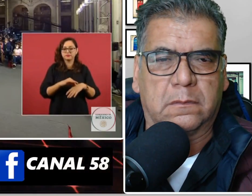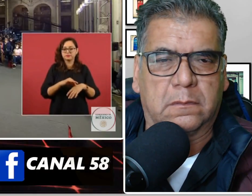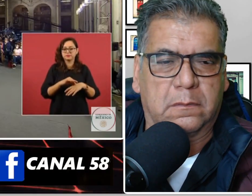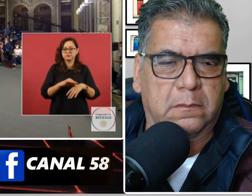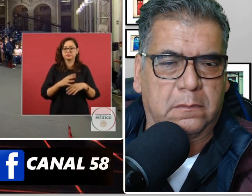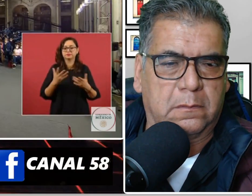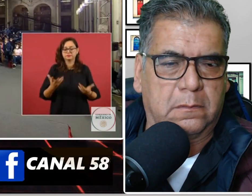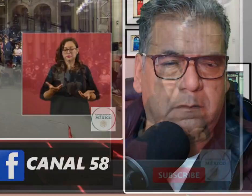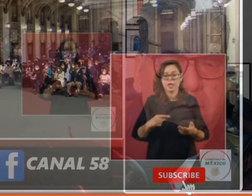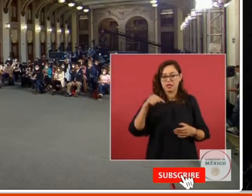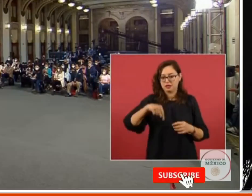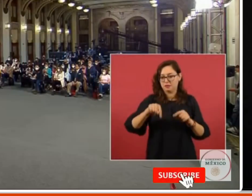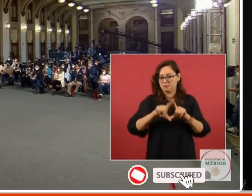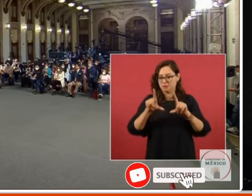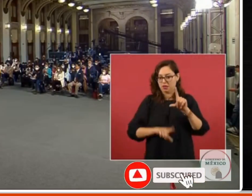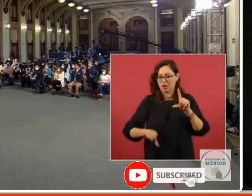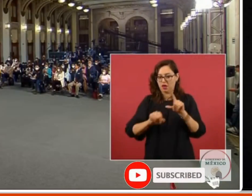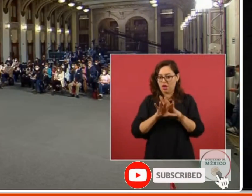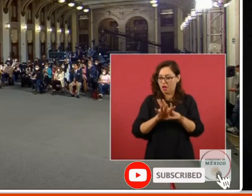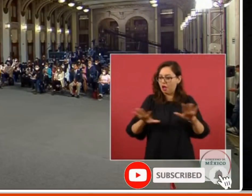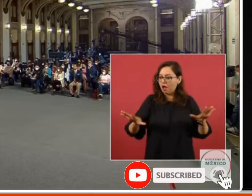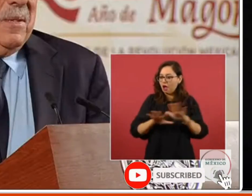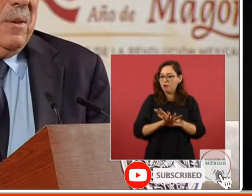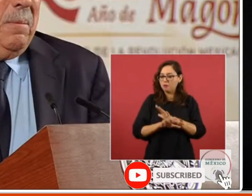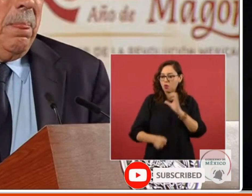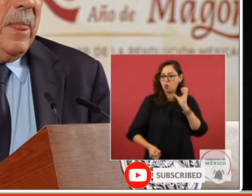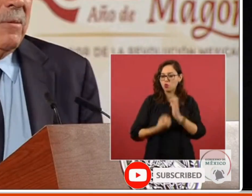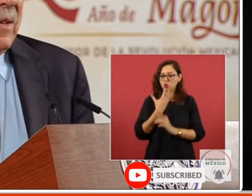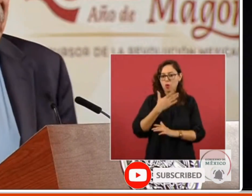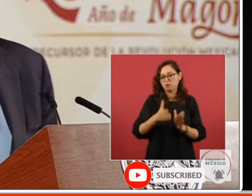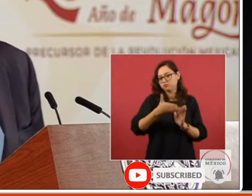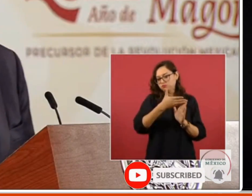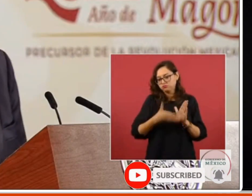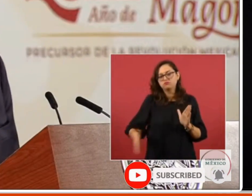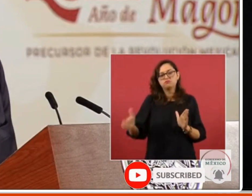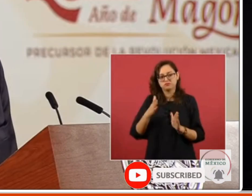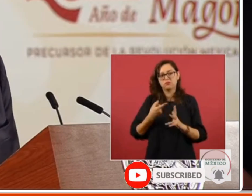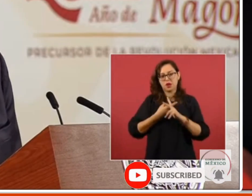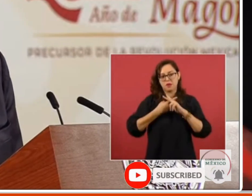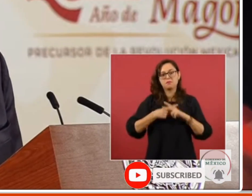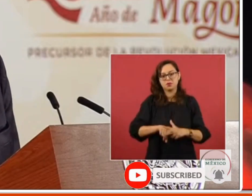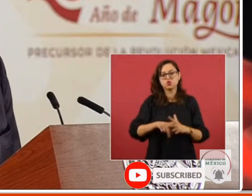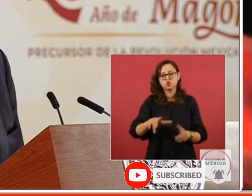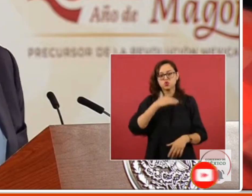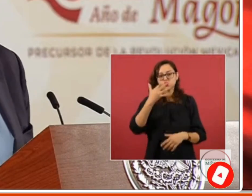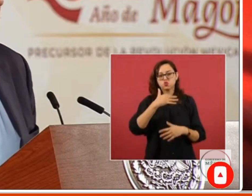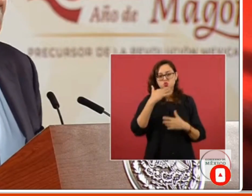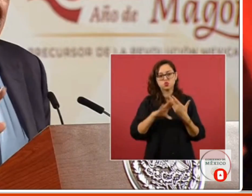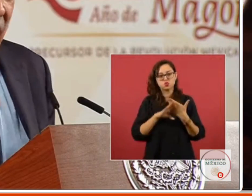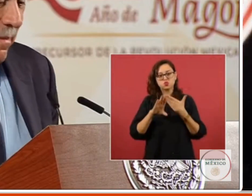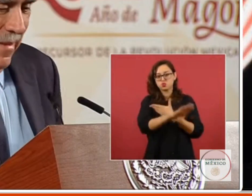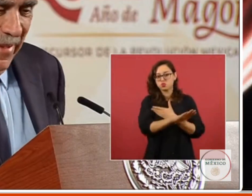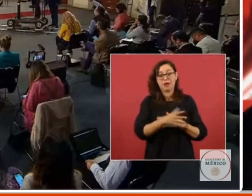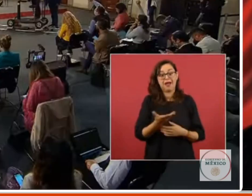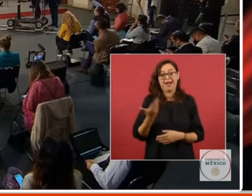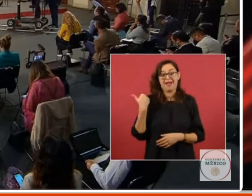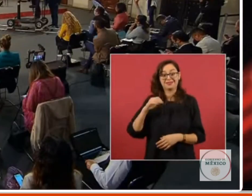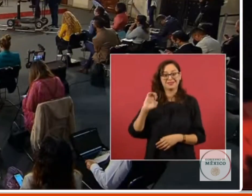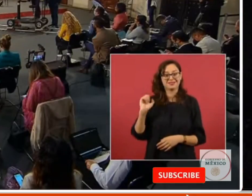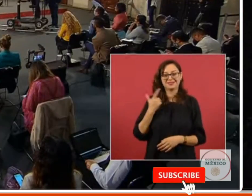Muchas veces no sabemos cuántas cuentas tiene una persona que ingresa a la lista de personas bloqueadas, sino que